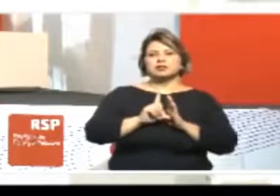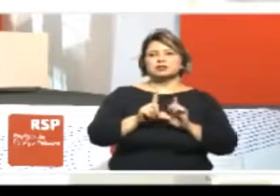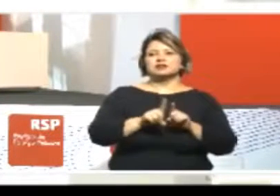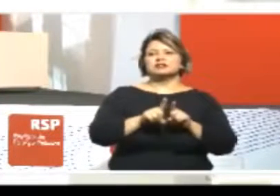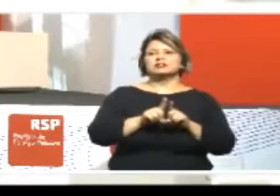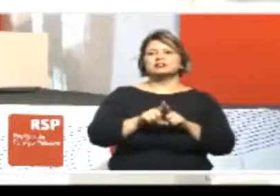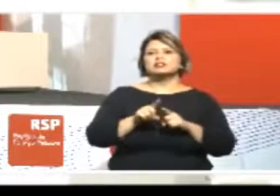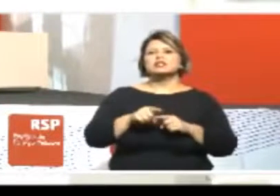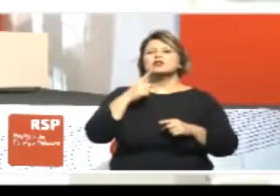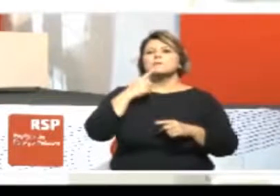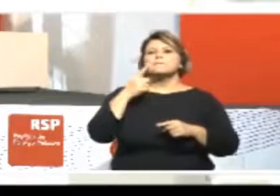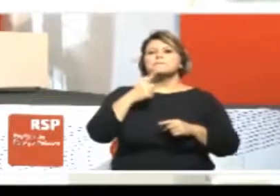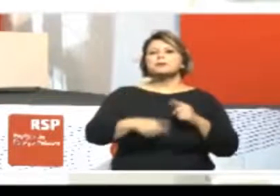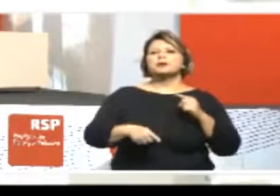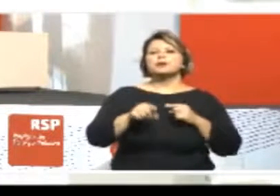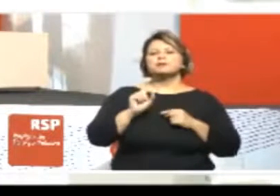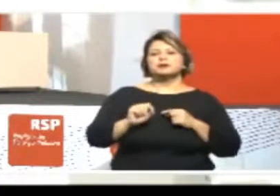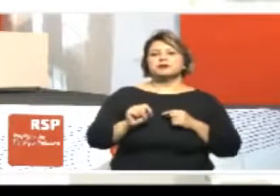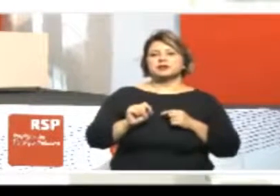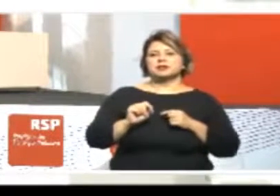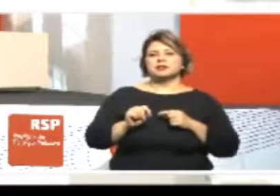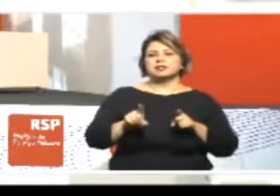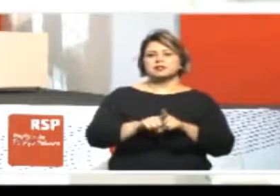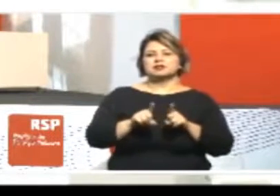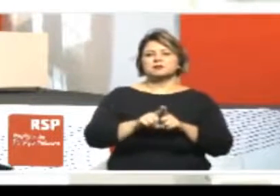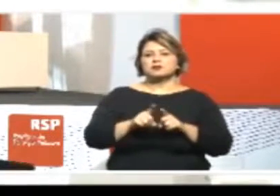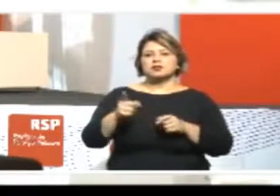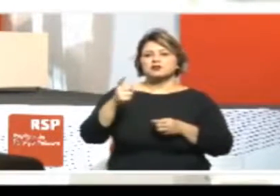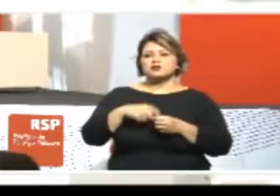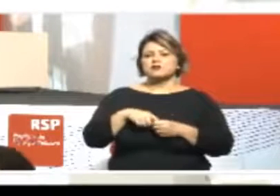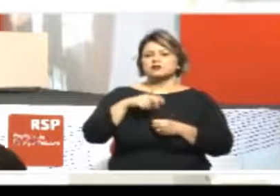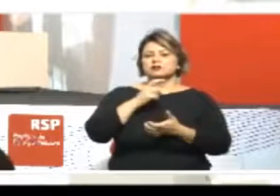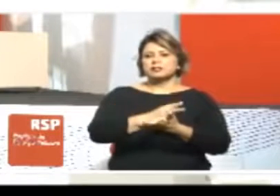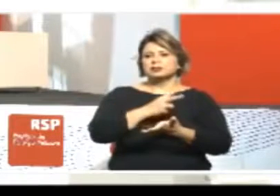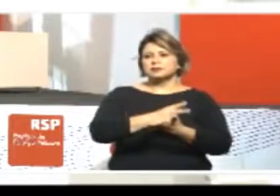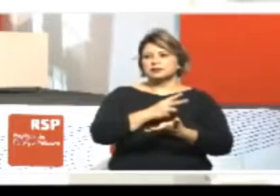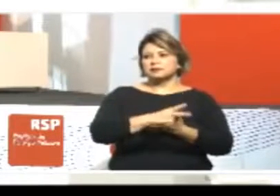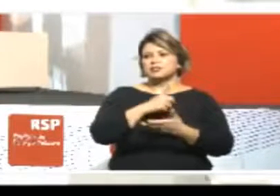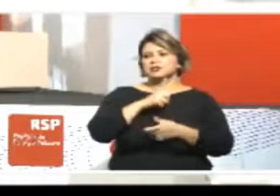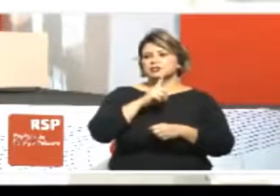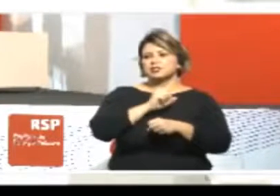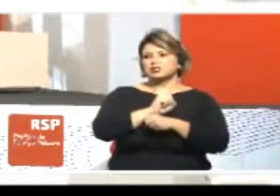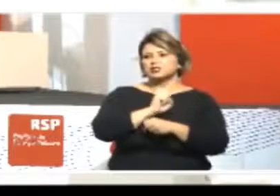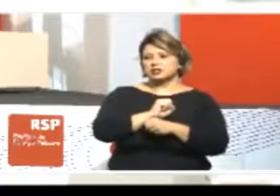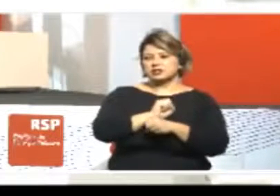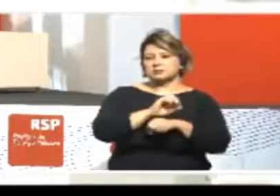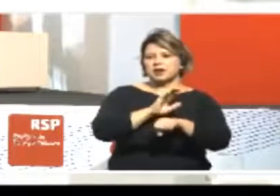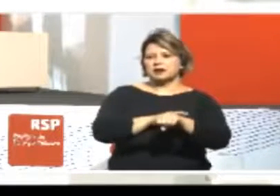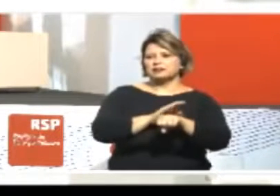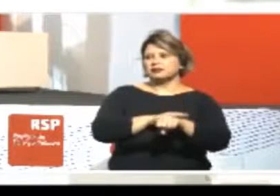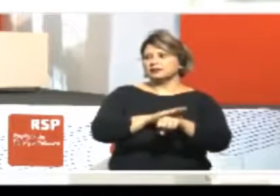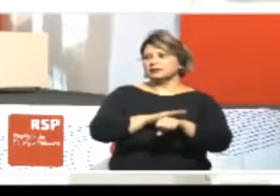hubiese reelección inmediata. Ellos tenían que esperar un periodo para poderse lanzar.